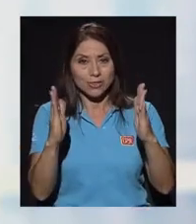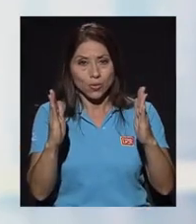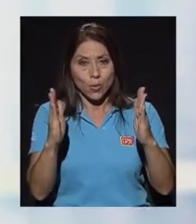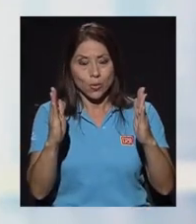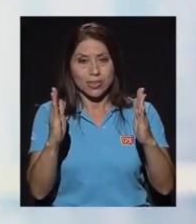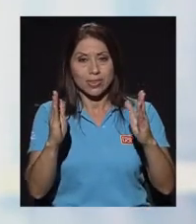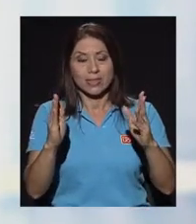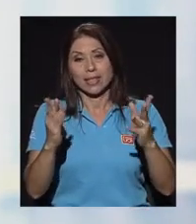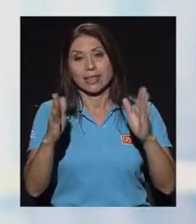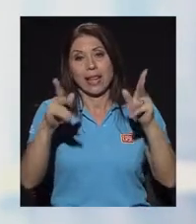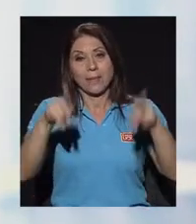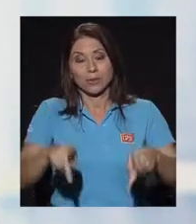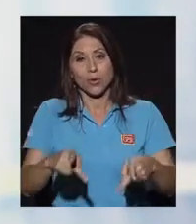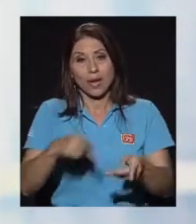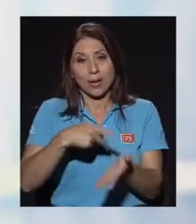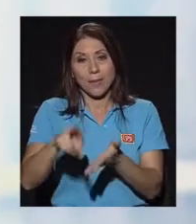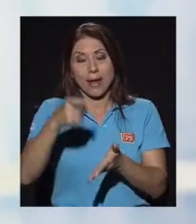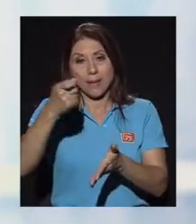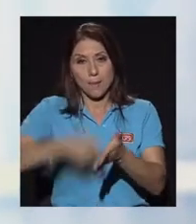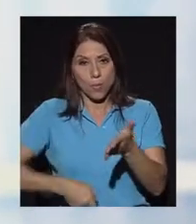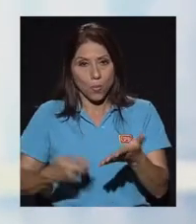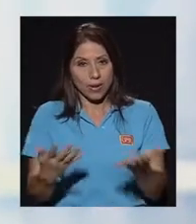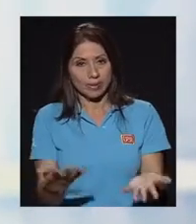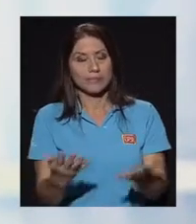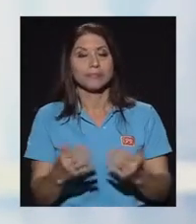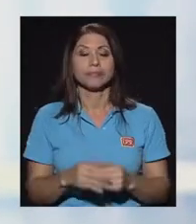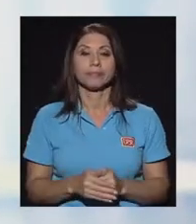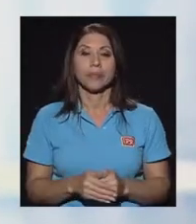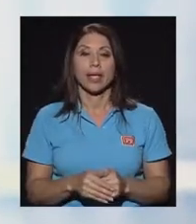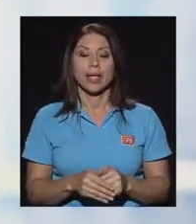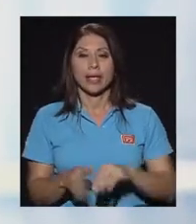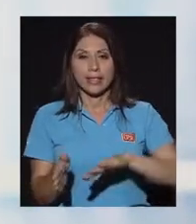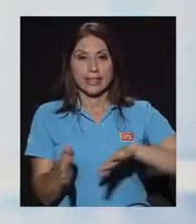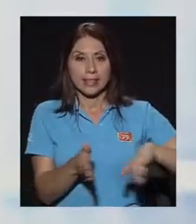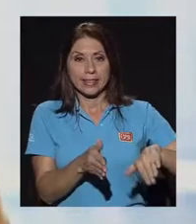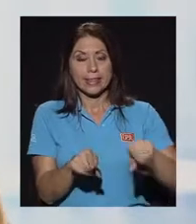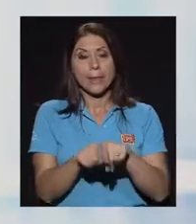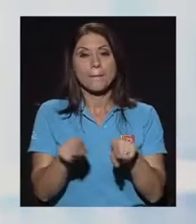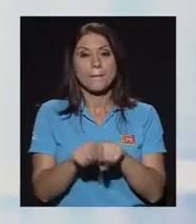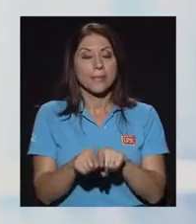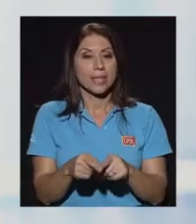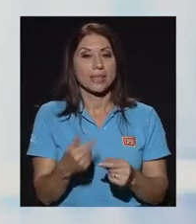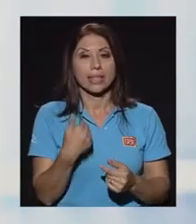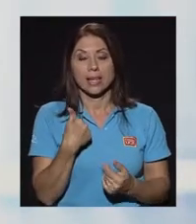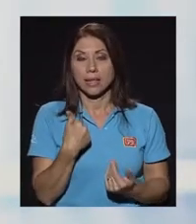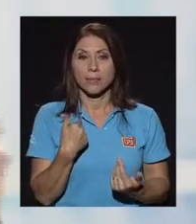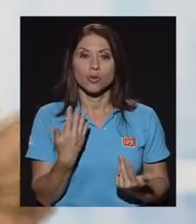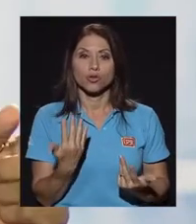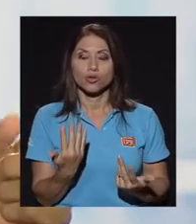del contribuyente en una parte. Después tenemos también por